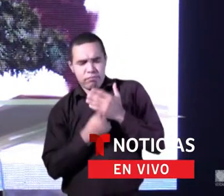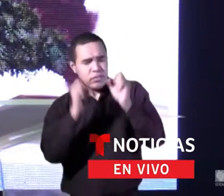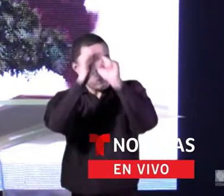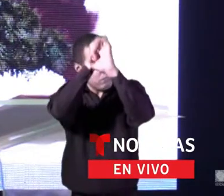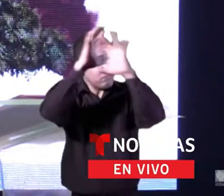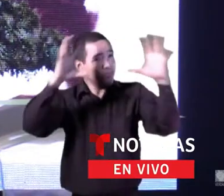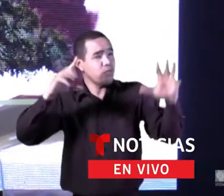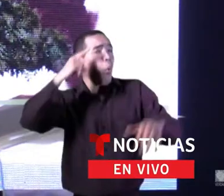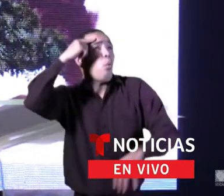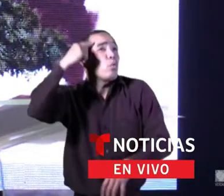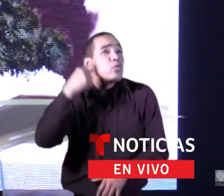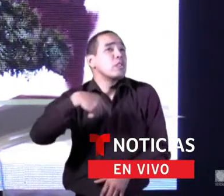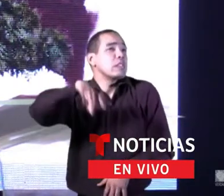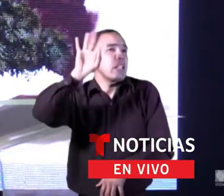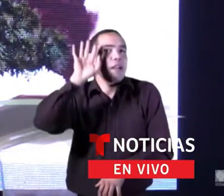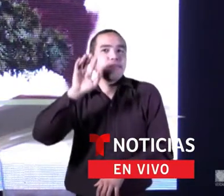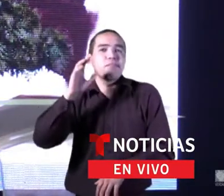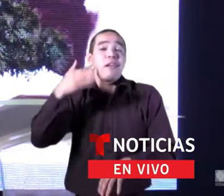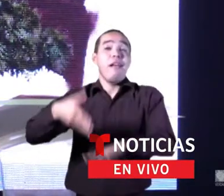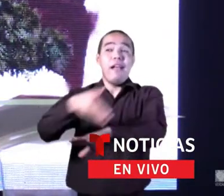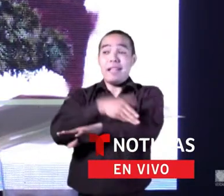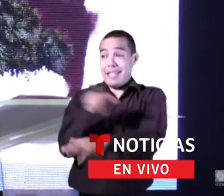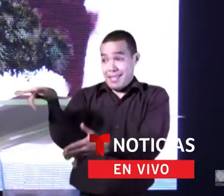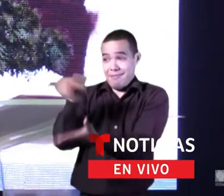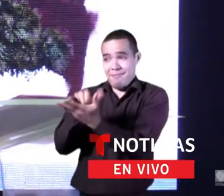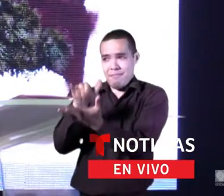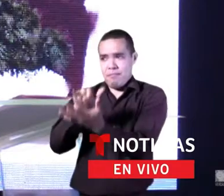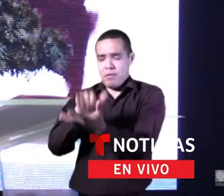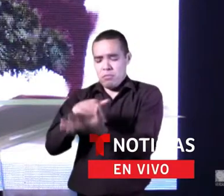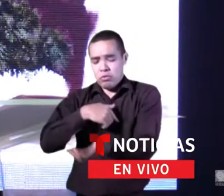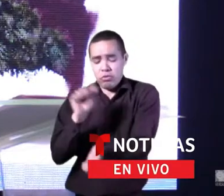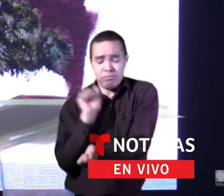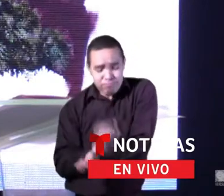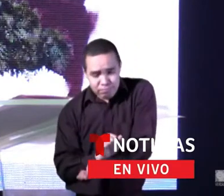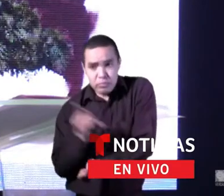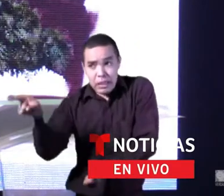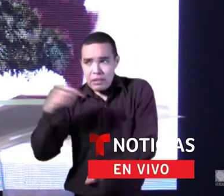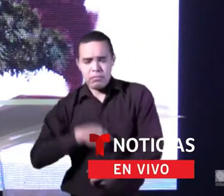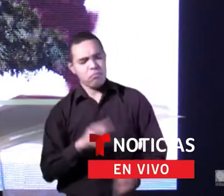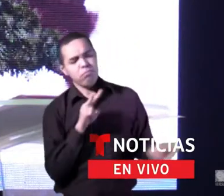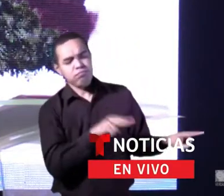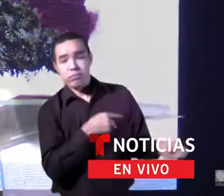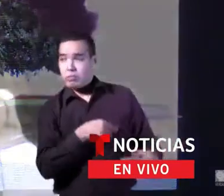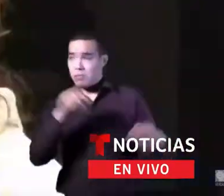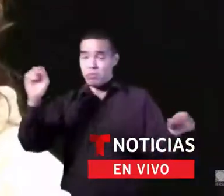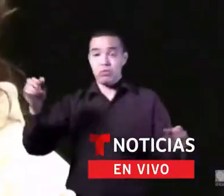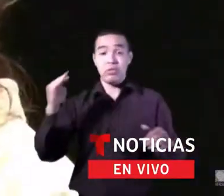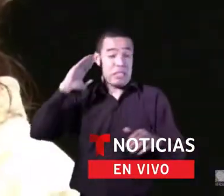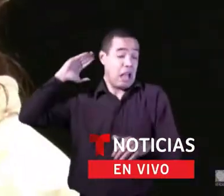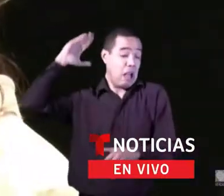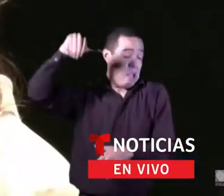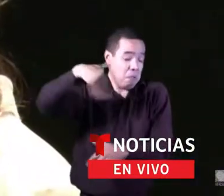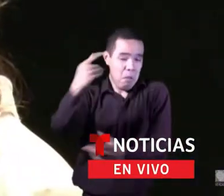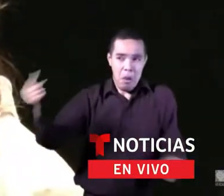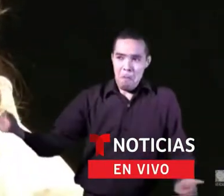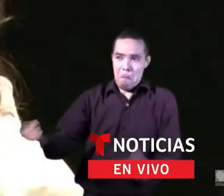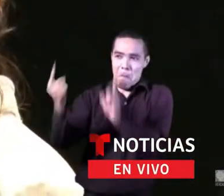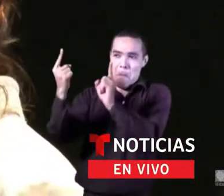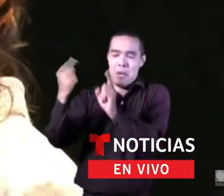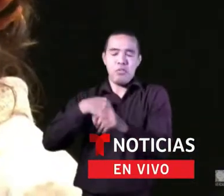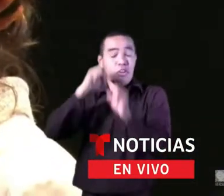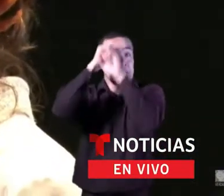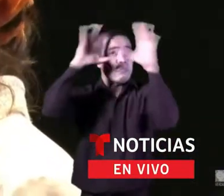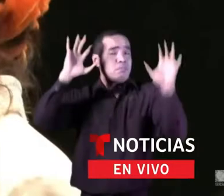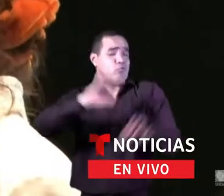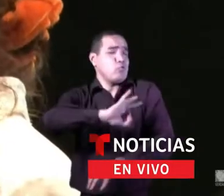un diálogo humano con mis antiguos captores lo que quiero transmitirle al país en